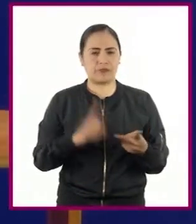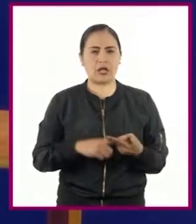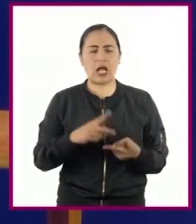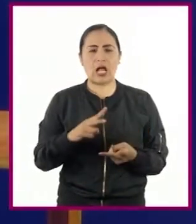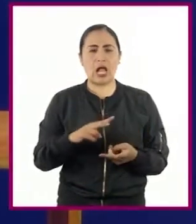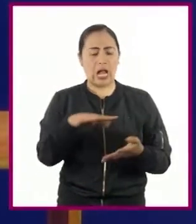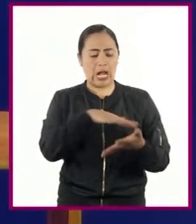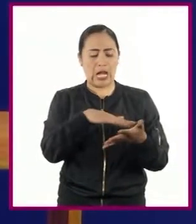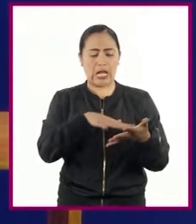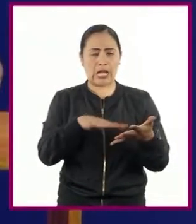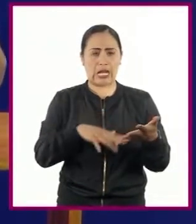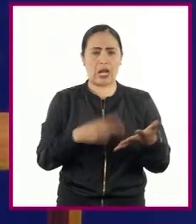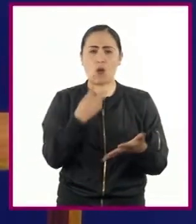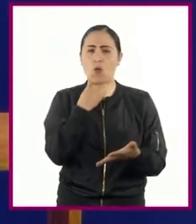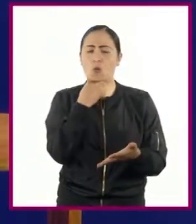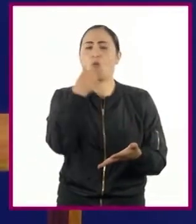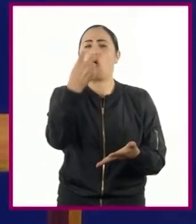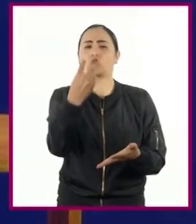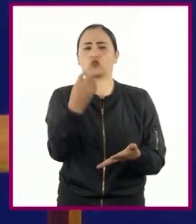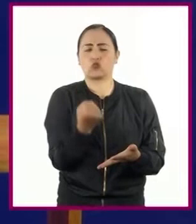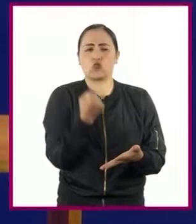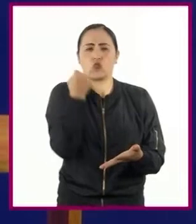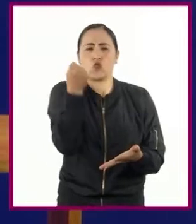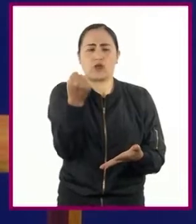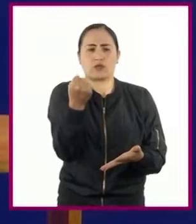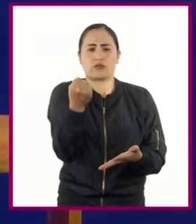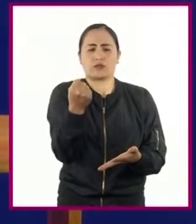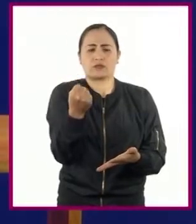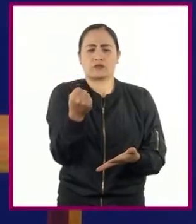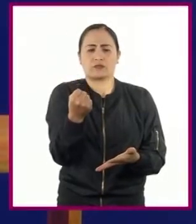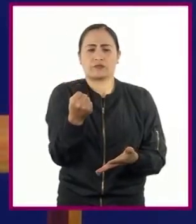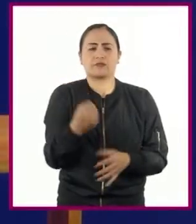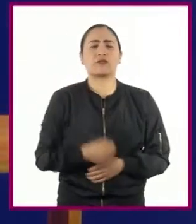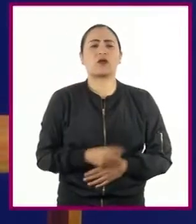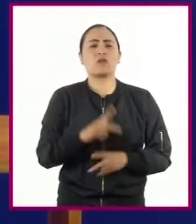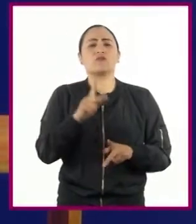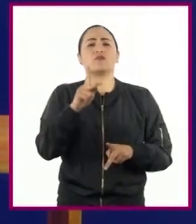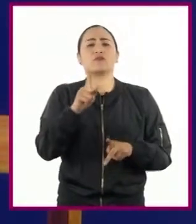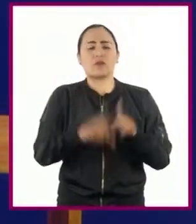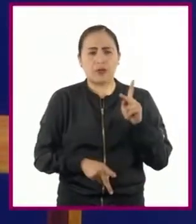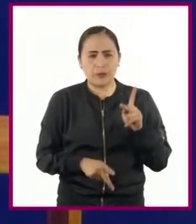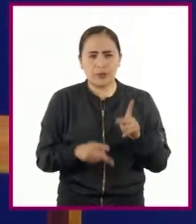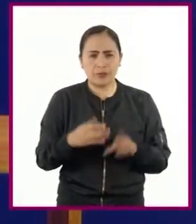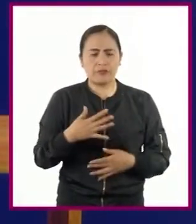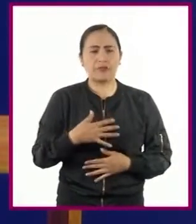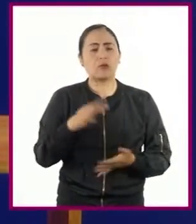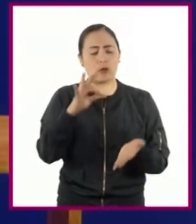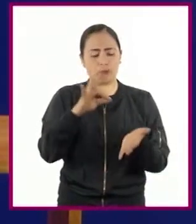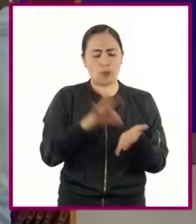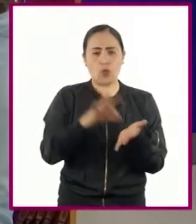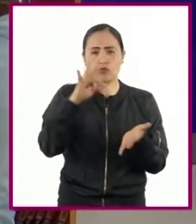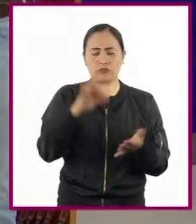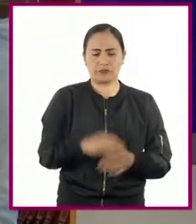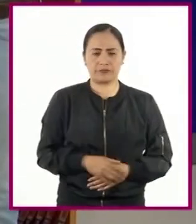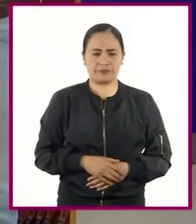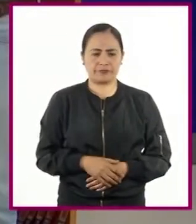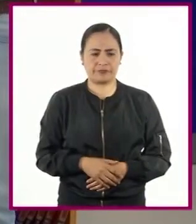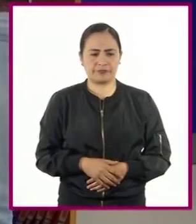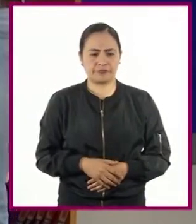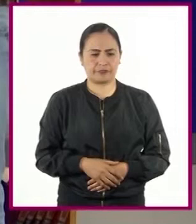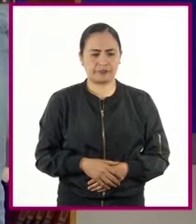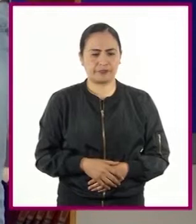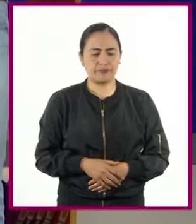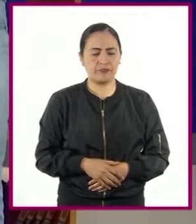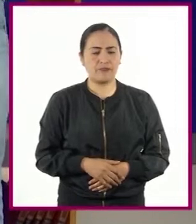las pausas naturales que impone la propia respiración y las que determinan la puntuación. Recitar